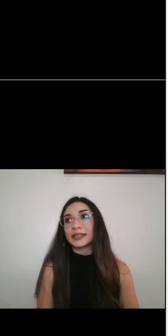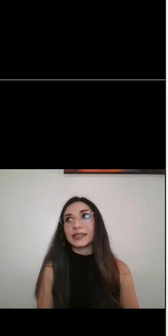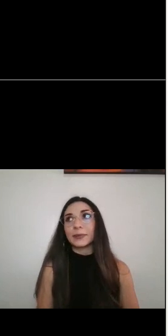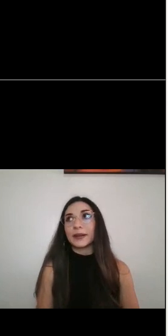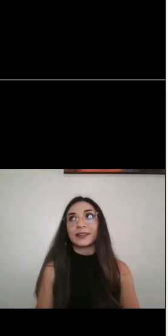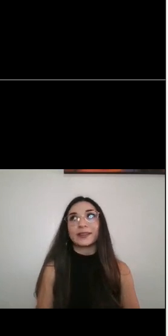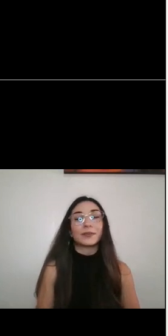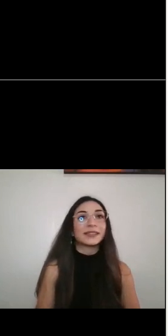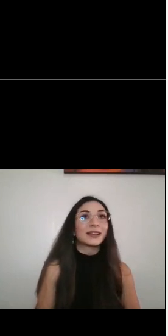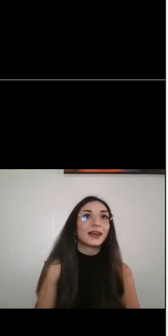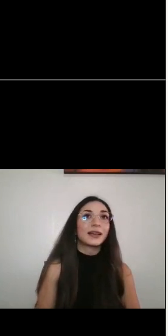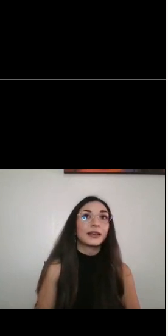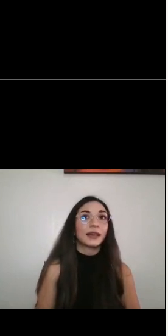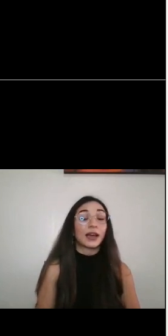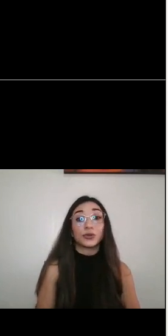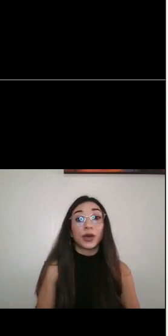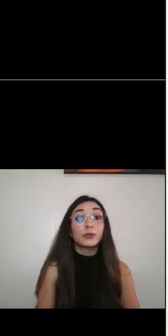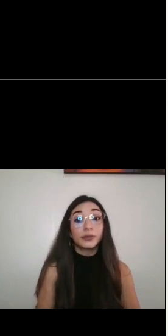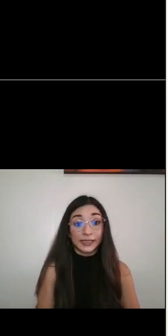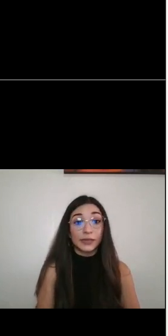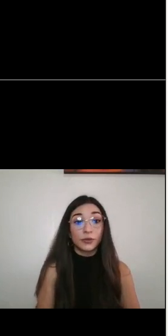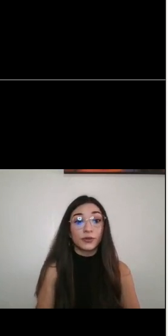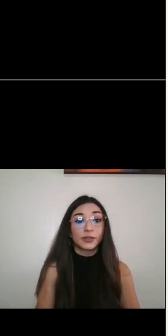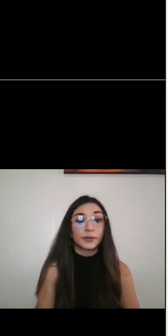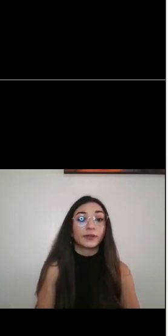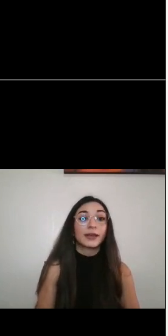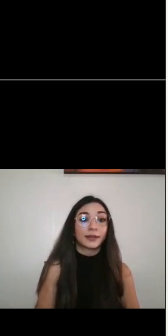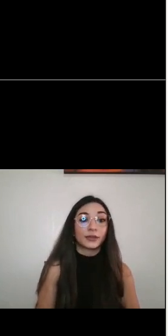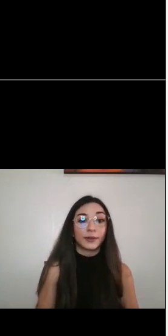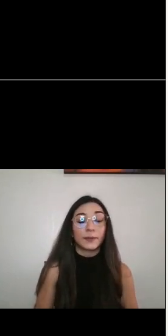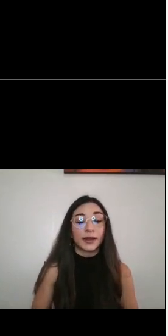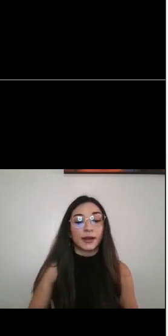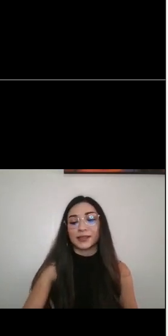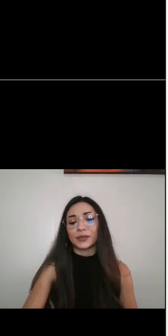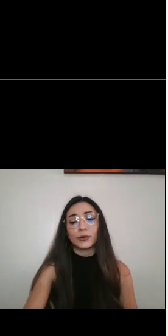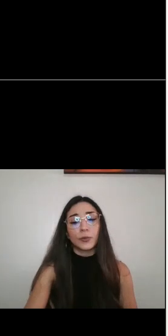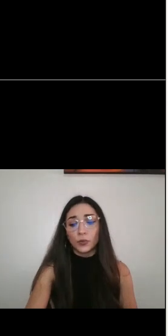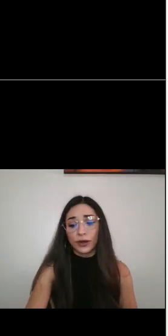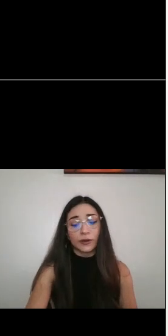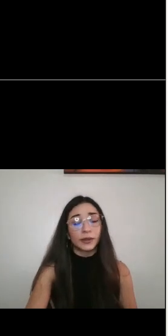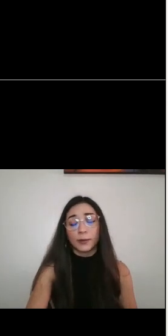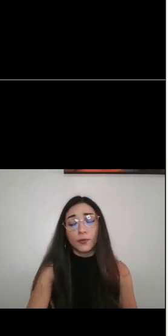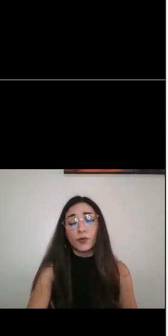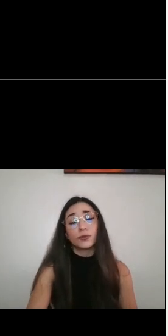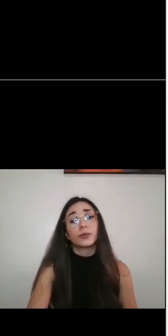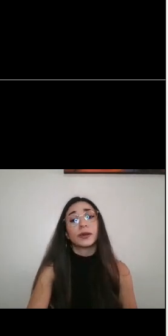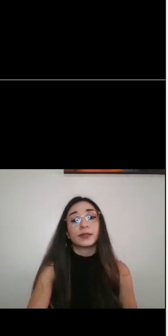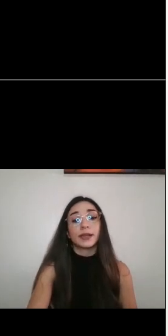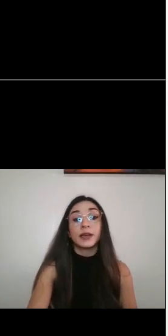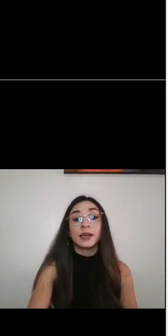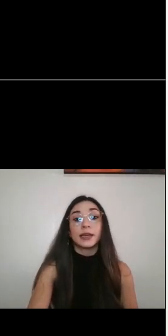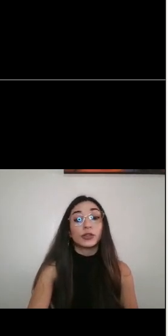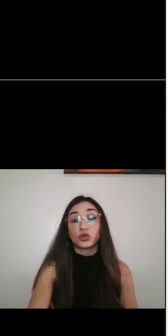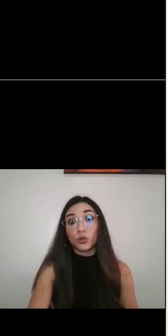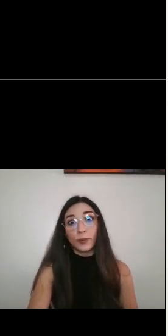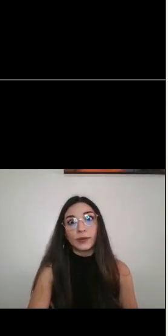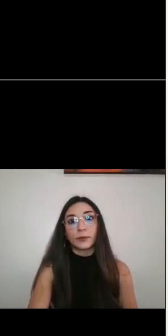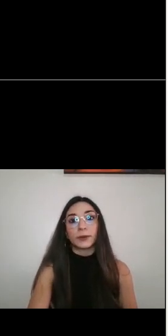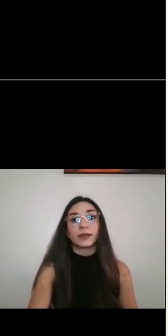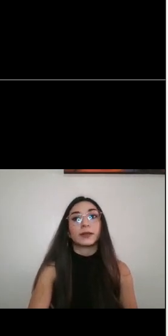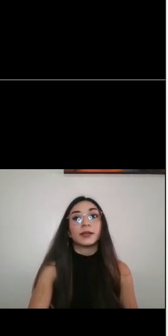Entonces, esa parte de tamizaje ha ayudado muchísimo con respecto a la detección temprana. Ha sido una herramienta muy, muy valiosa y